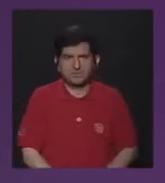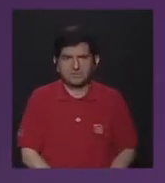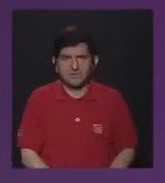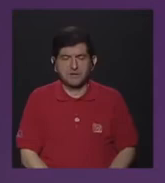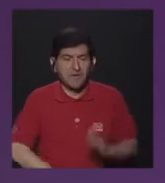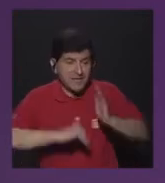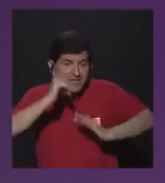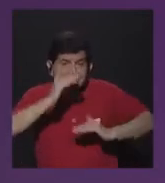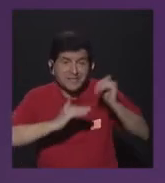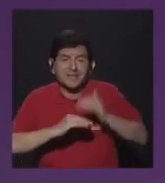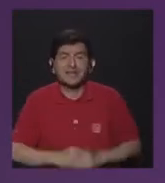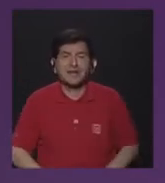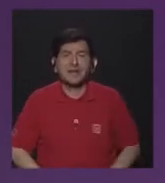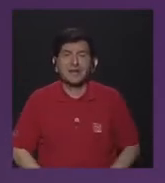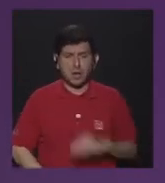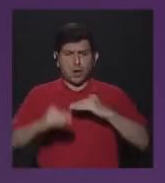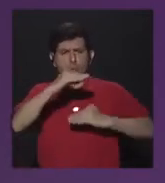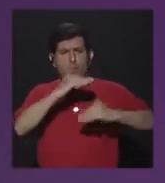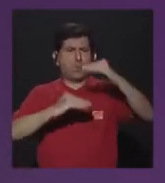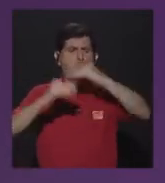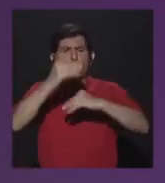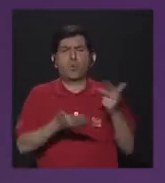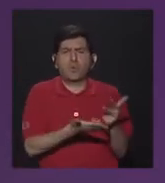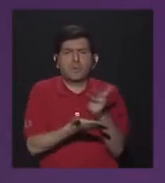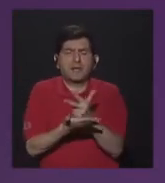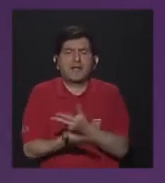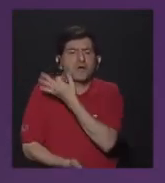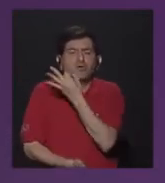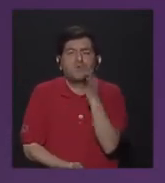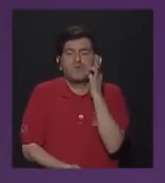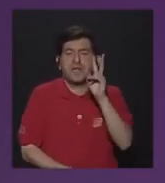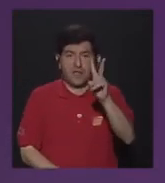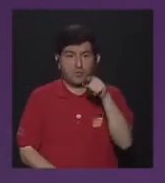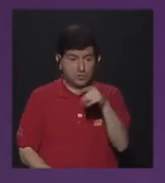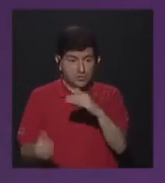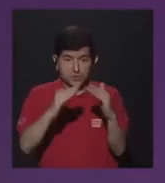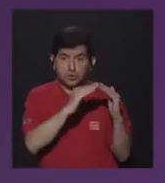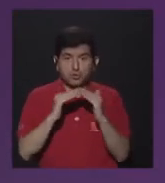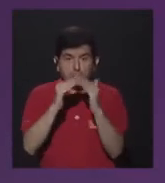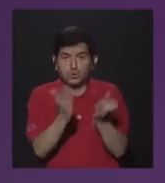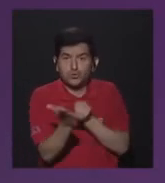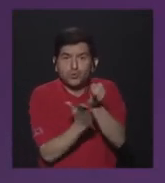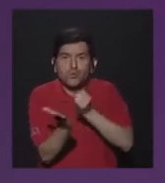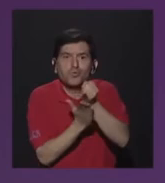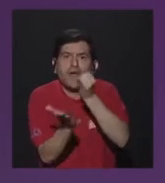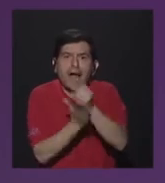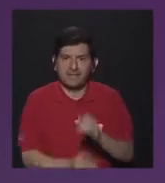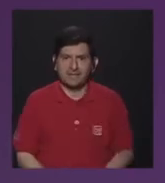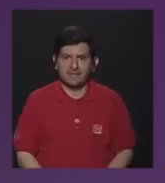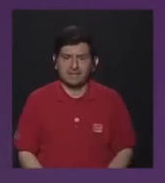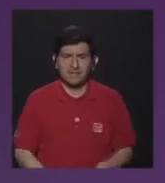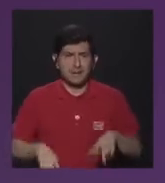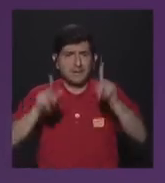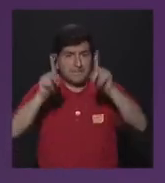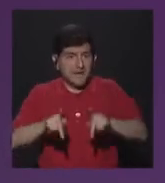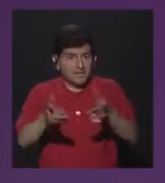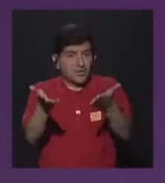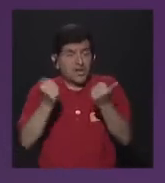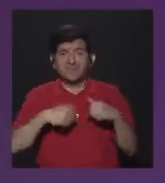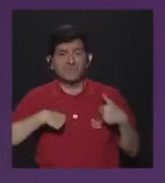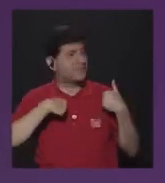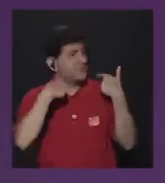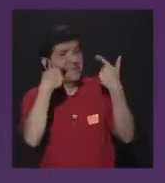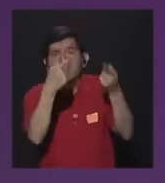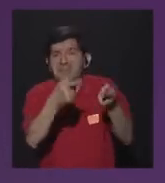que están construyendo torres de parqueos en finca 2 en la ciudad de la investigación el problema es que la gente no quiere caminar no